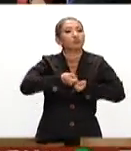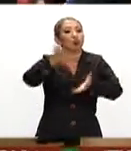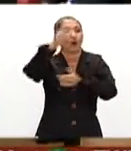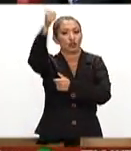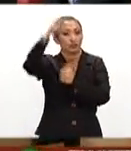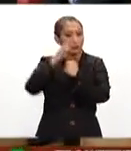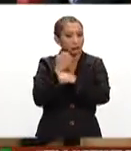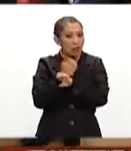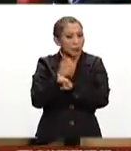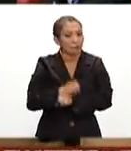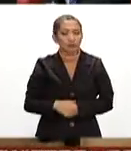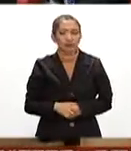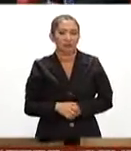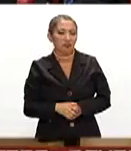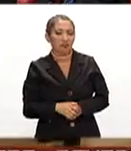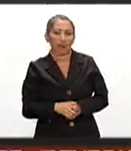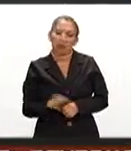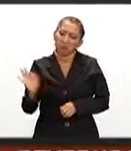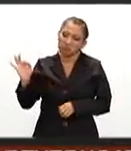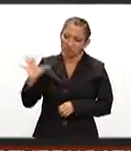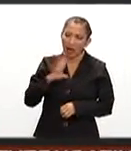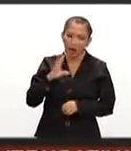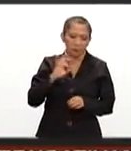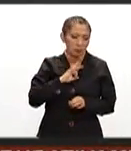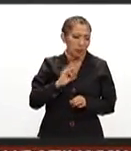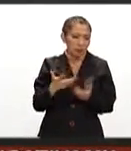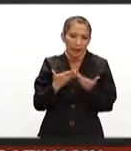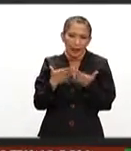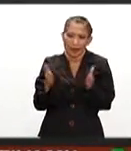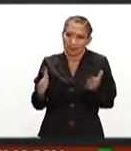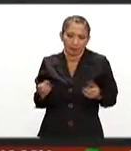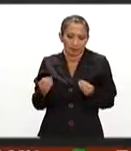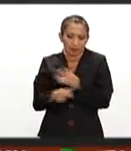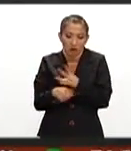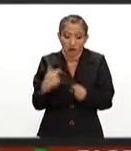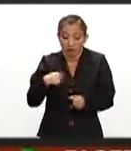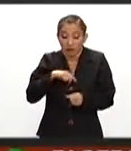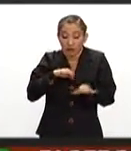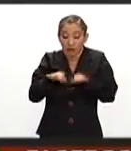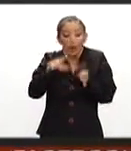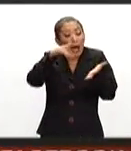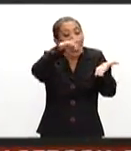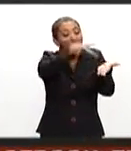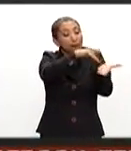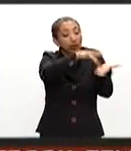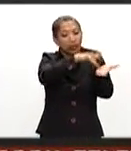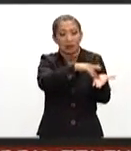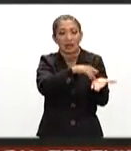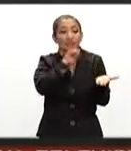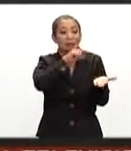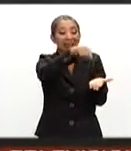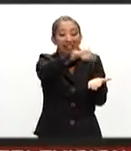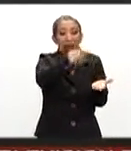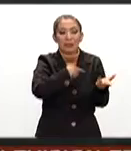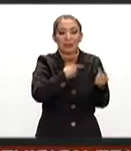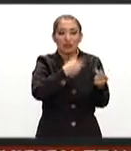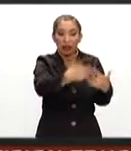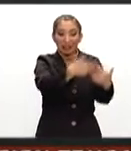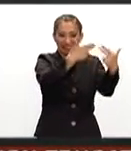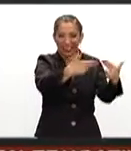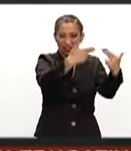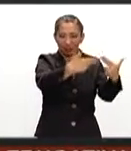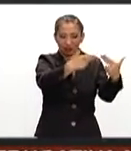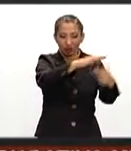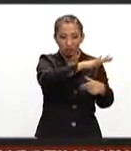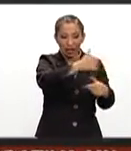otros estados. Pues hay muchas posibilidades, ¿no? Nuestro trabajo es apoyar. Y también que el emprendedor, ya que una vez